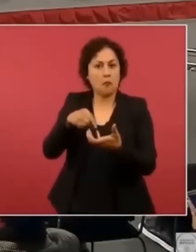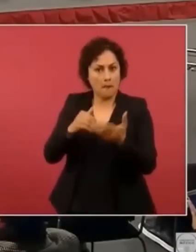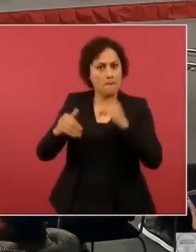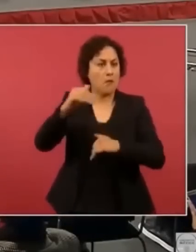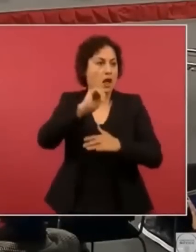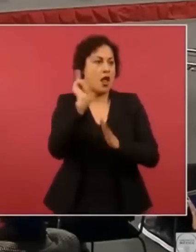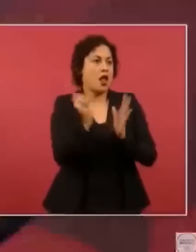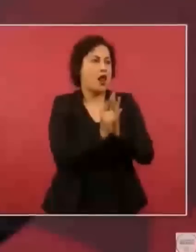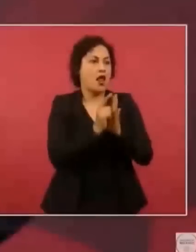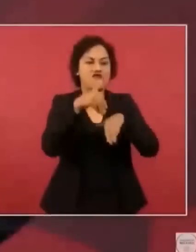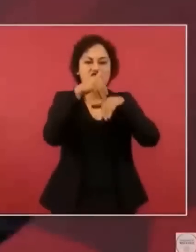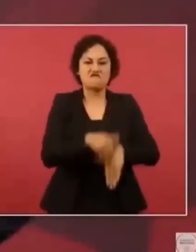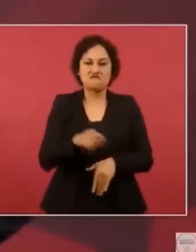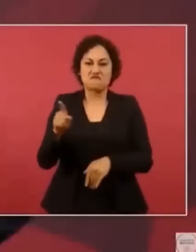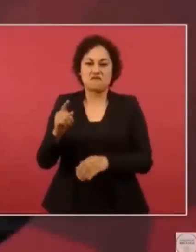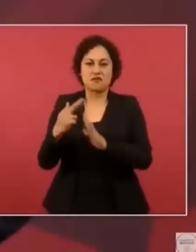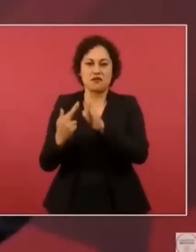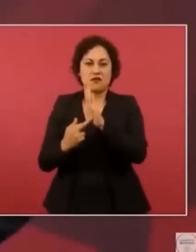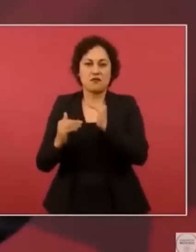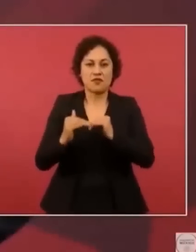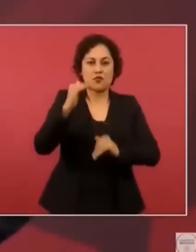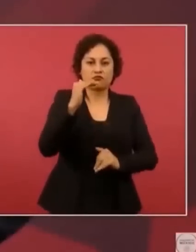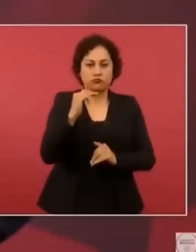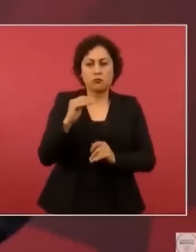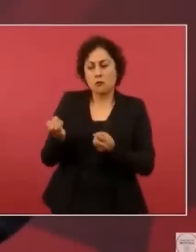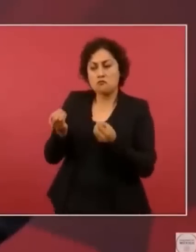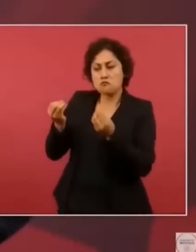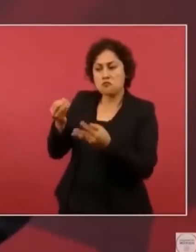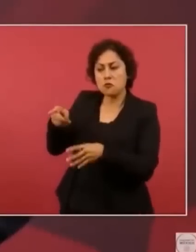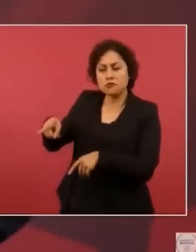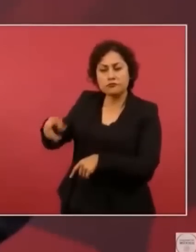sueldos para el Instituto Nacional Electoral.